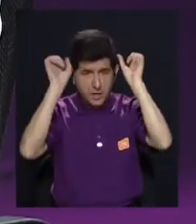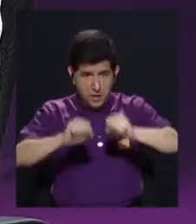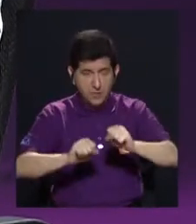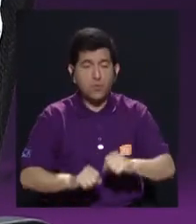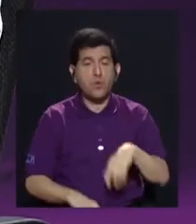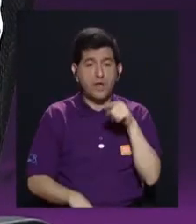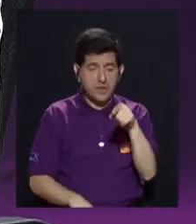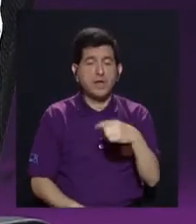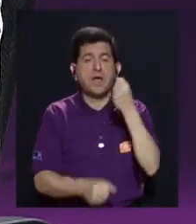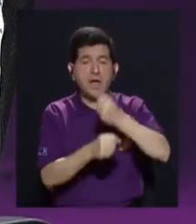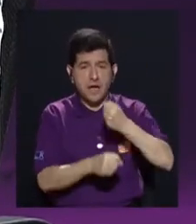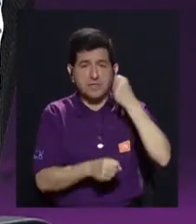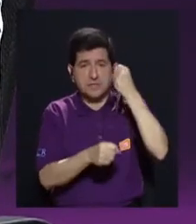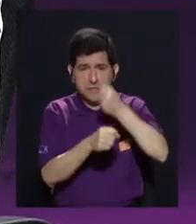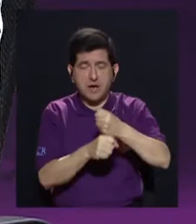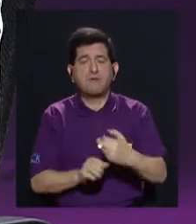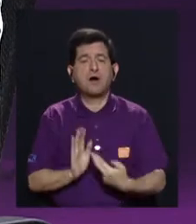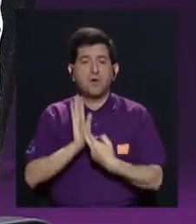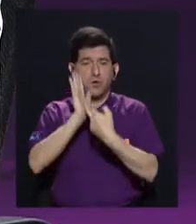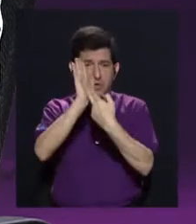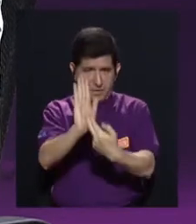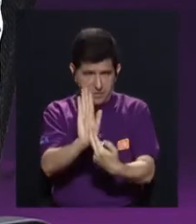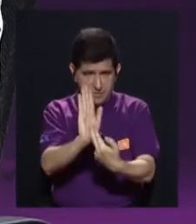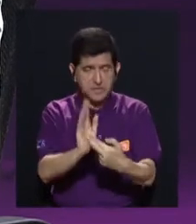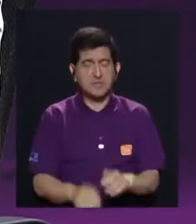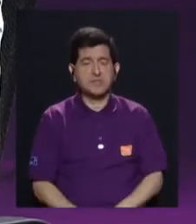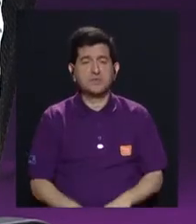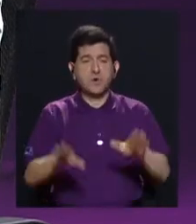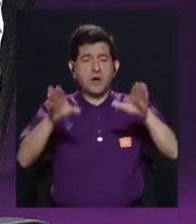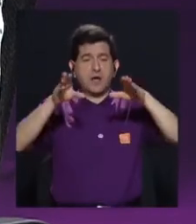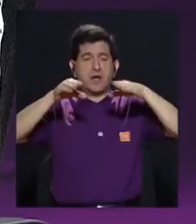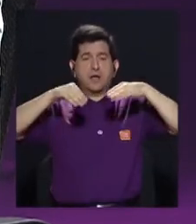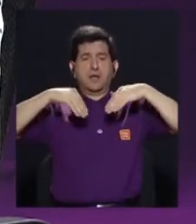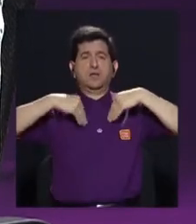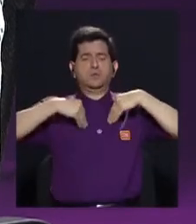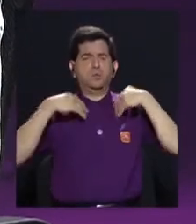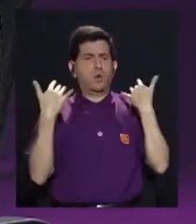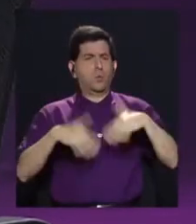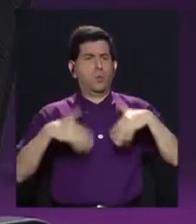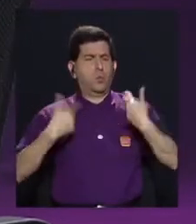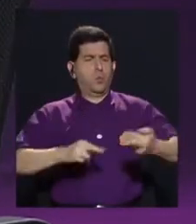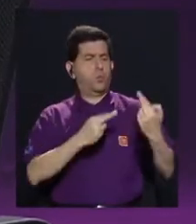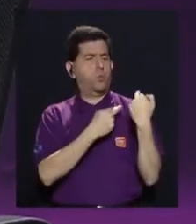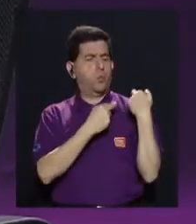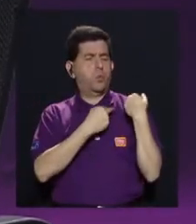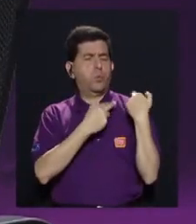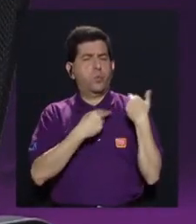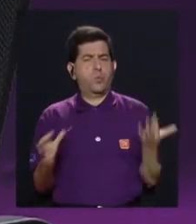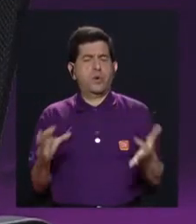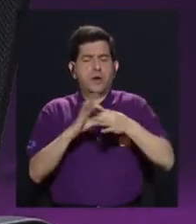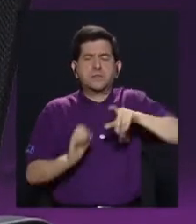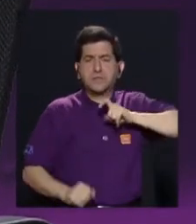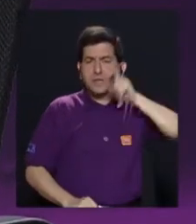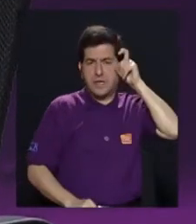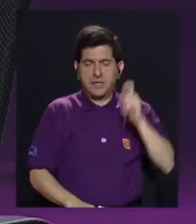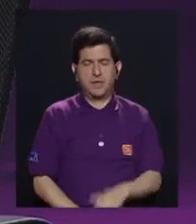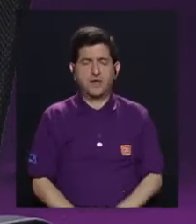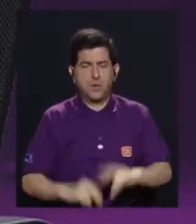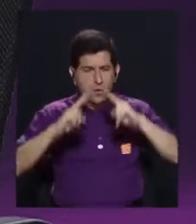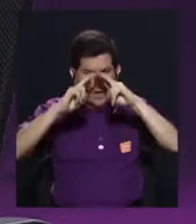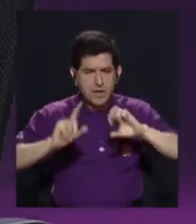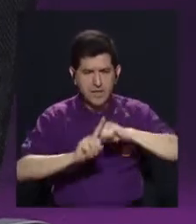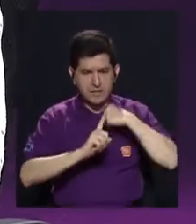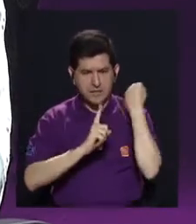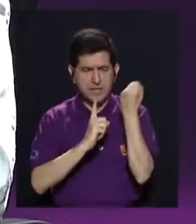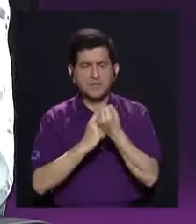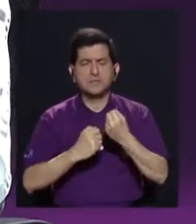estos puestos de representación asumen una inmensa responsabilidad de género para analizar el escenario actual